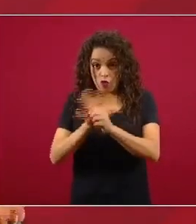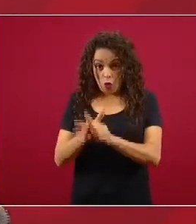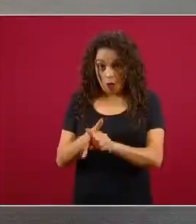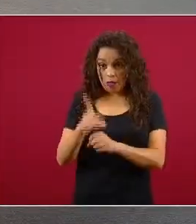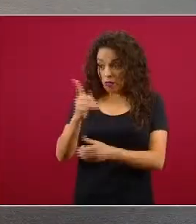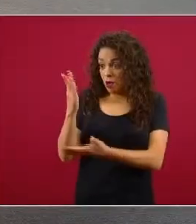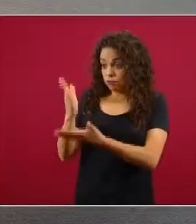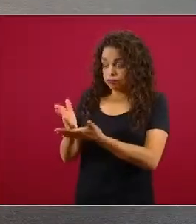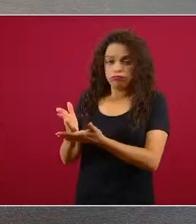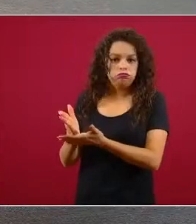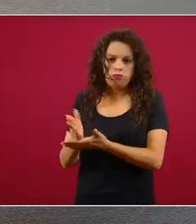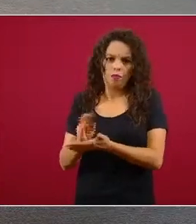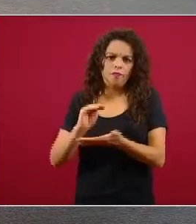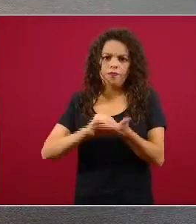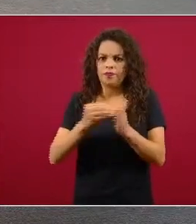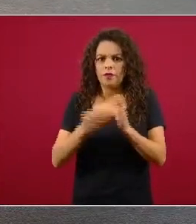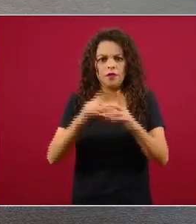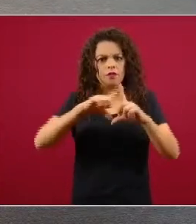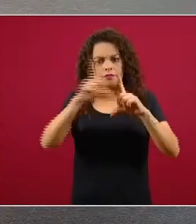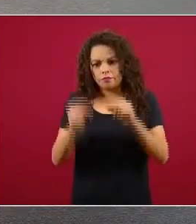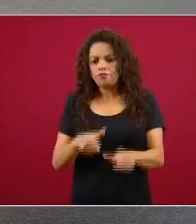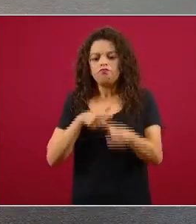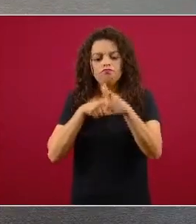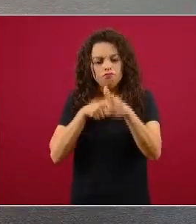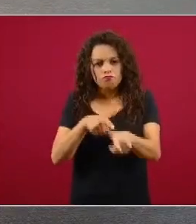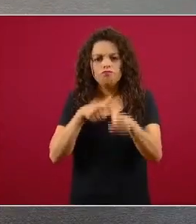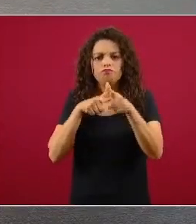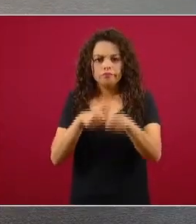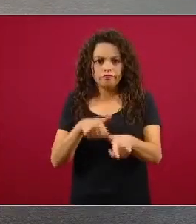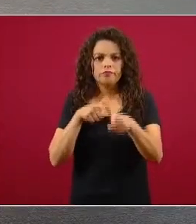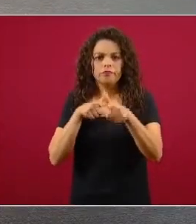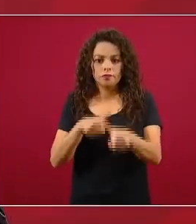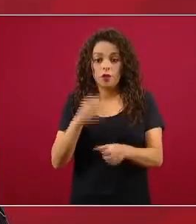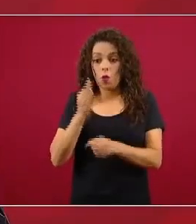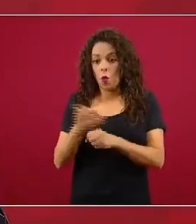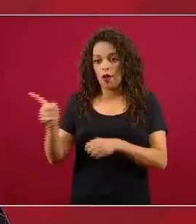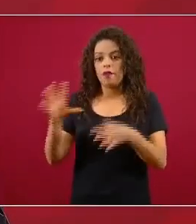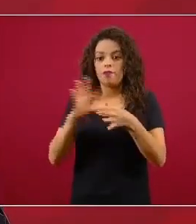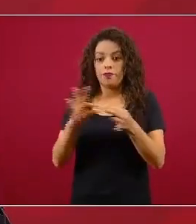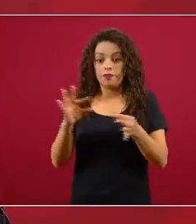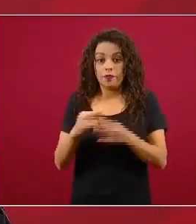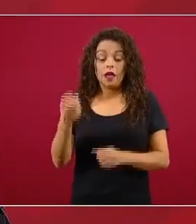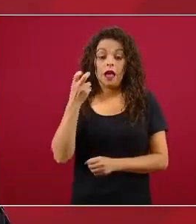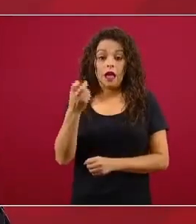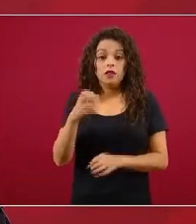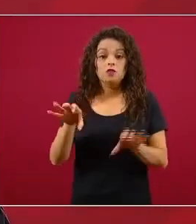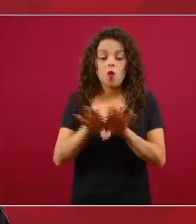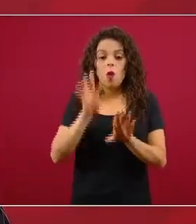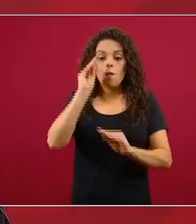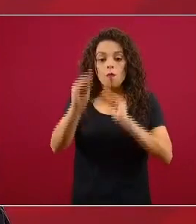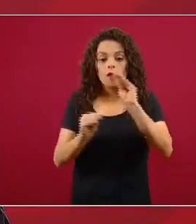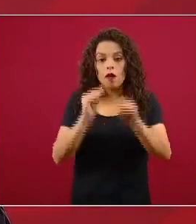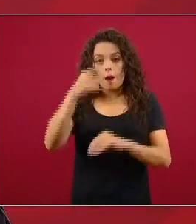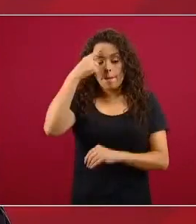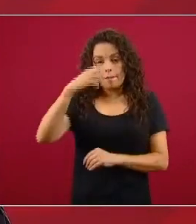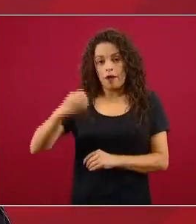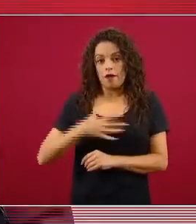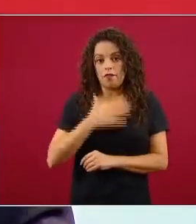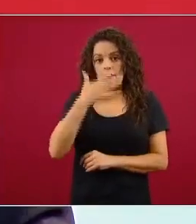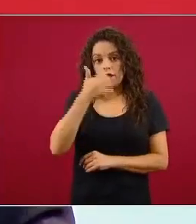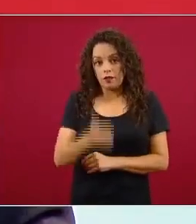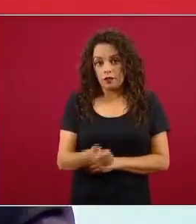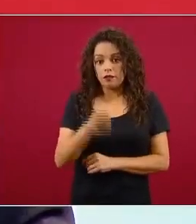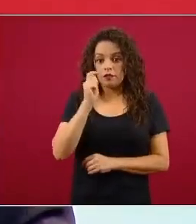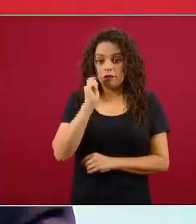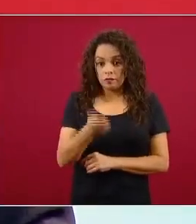hoy Guillermo Santiago nos comenta de algunos de los elementos cruciales de esta construcción del bienestar a partir de las